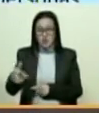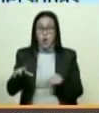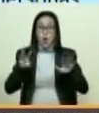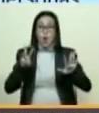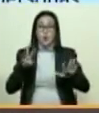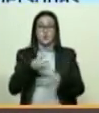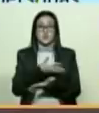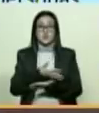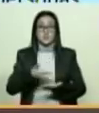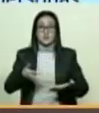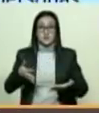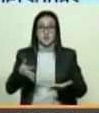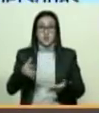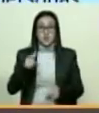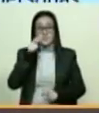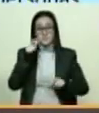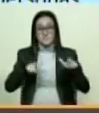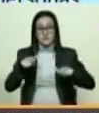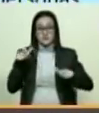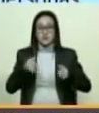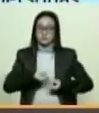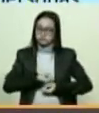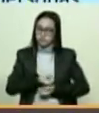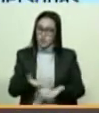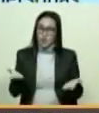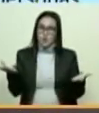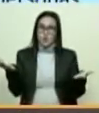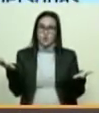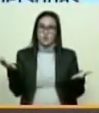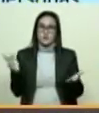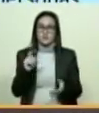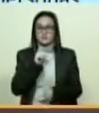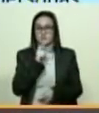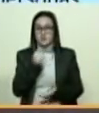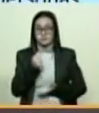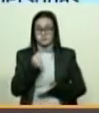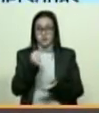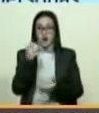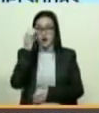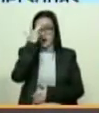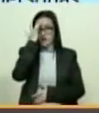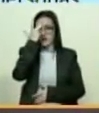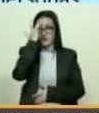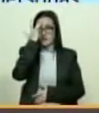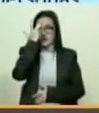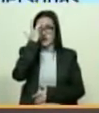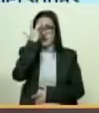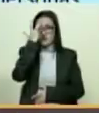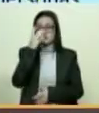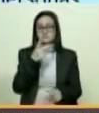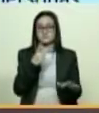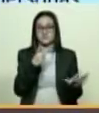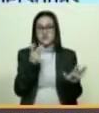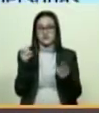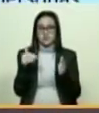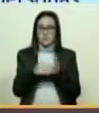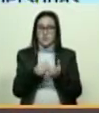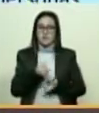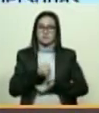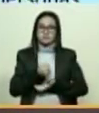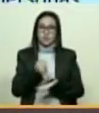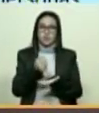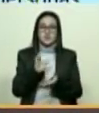8 millones de personas beneficiados con el bono de Carnaval, que es una asignación de 700.000 bolívares que ya